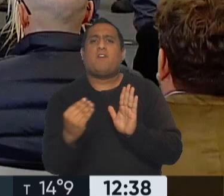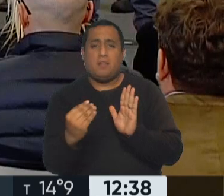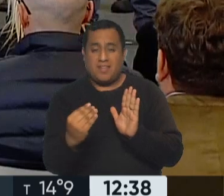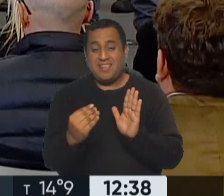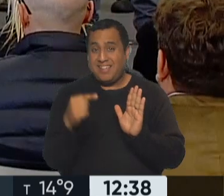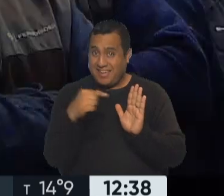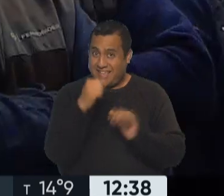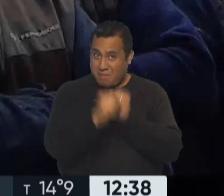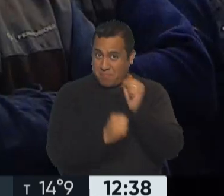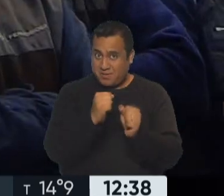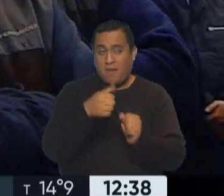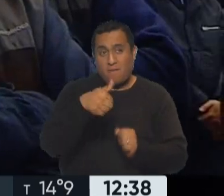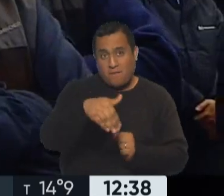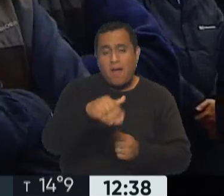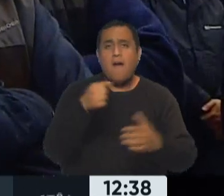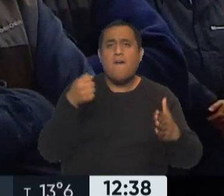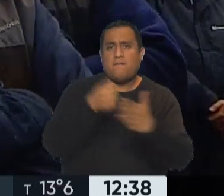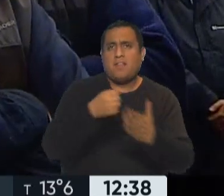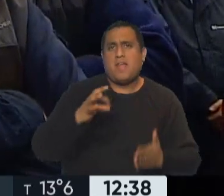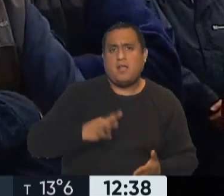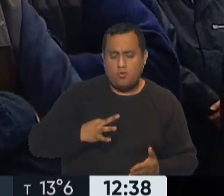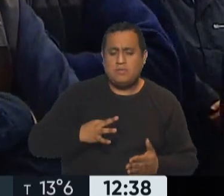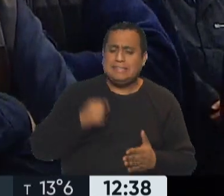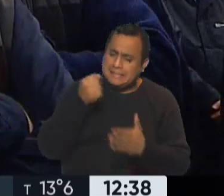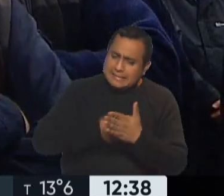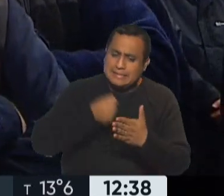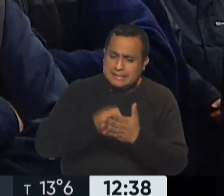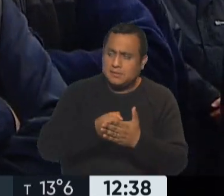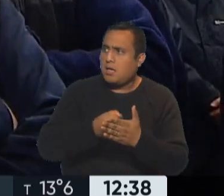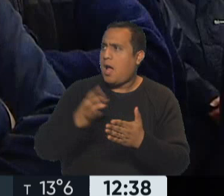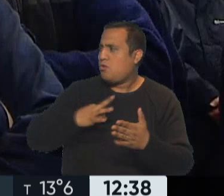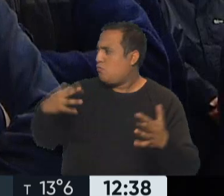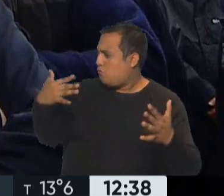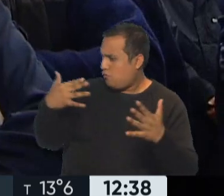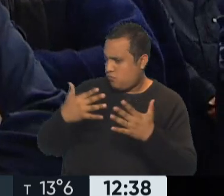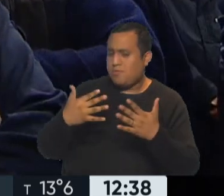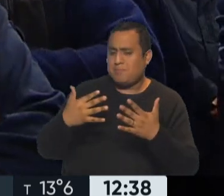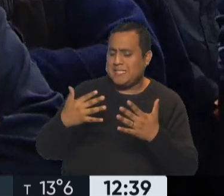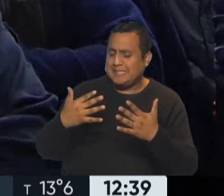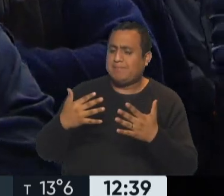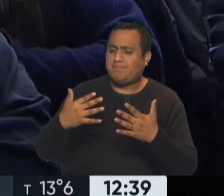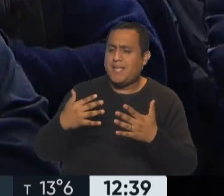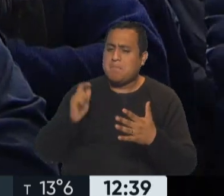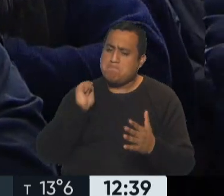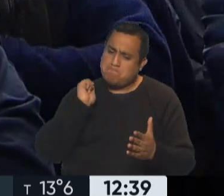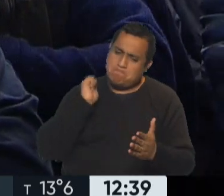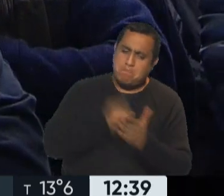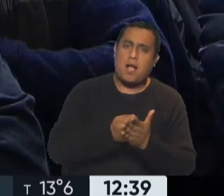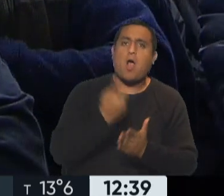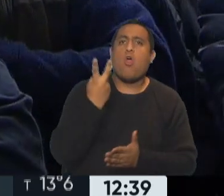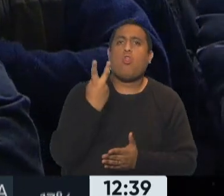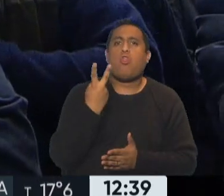año hace un esfuerzo con el resultado del año y le paga un adicional, un doble